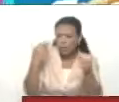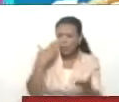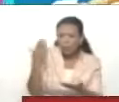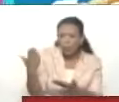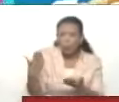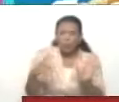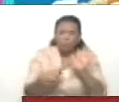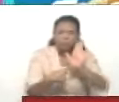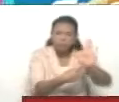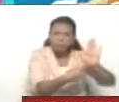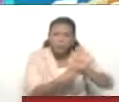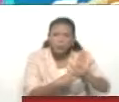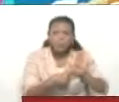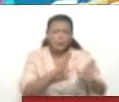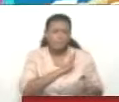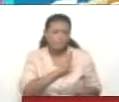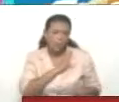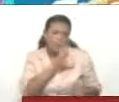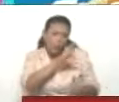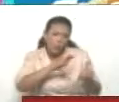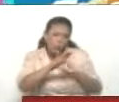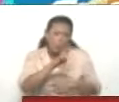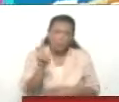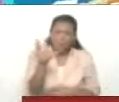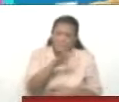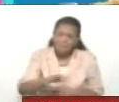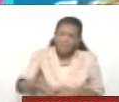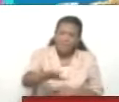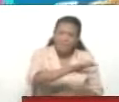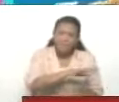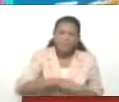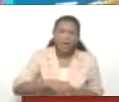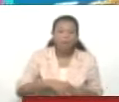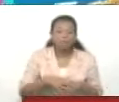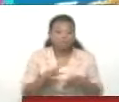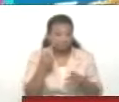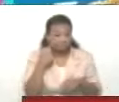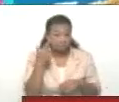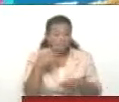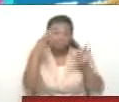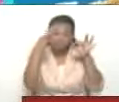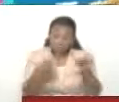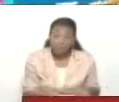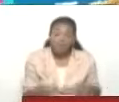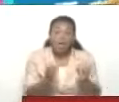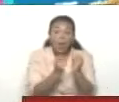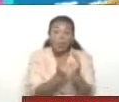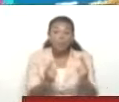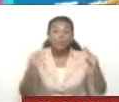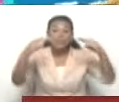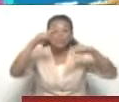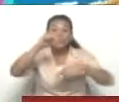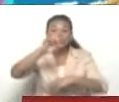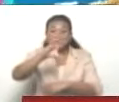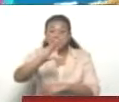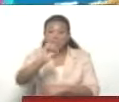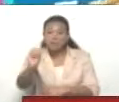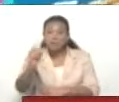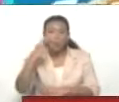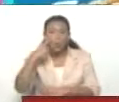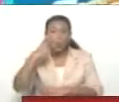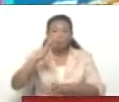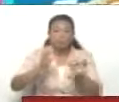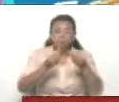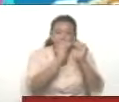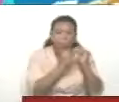de manifestaciones del patrimonio cultural inmaterial ya declarado por la UNESCO, practicantes de